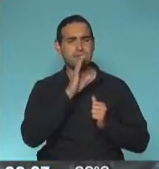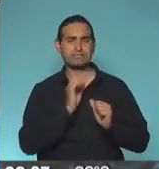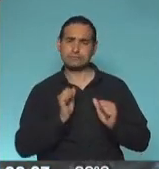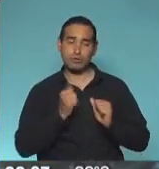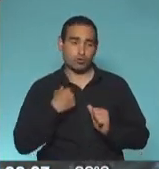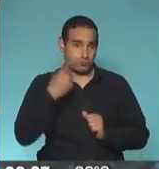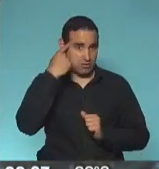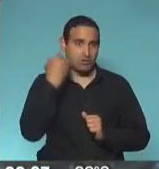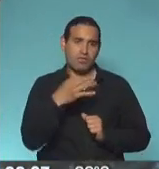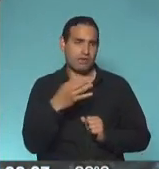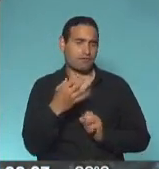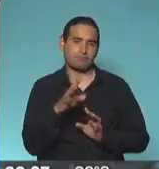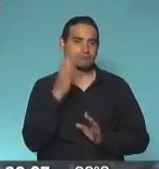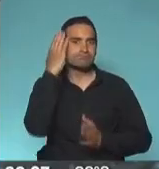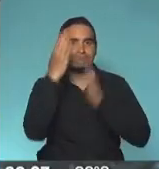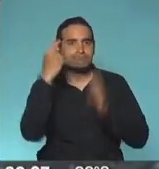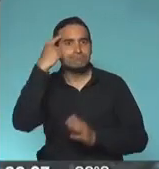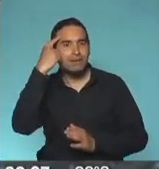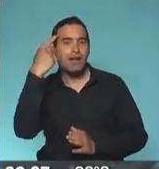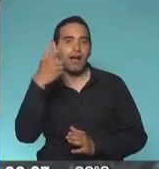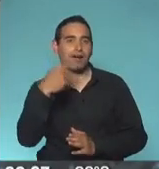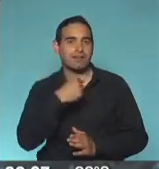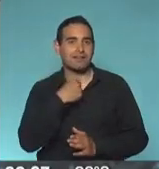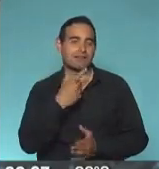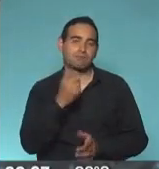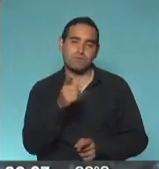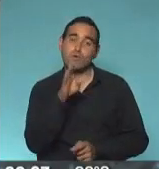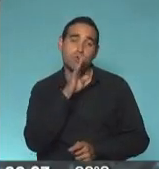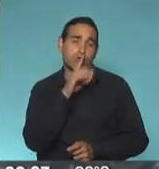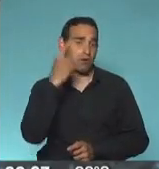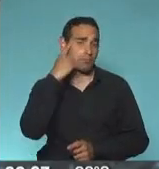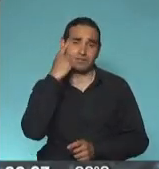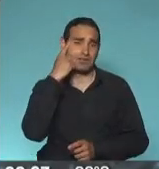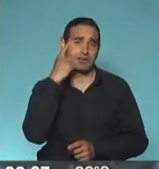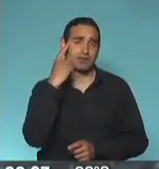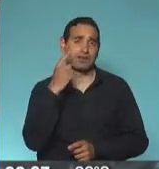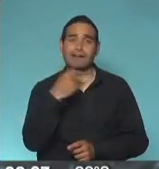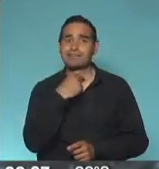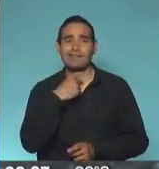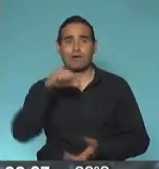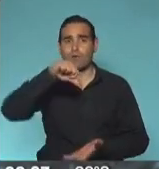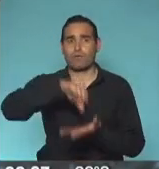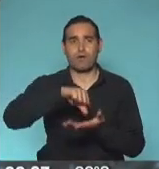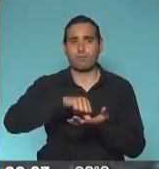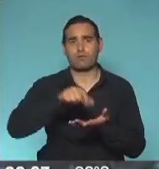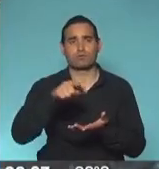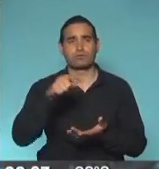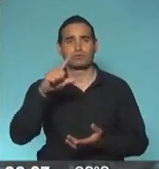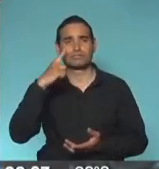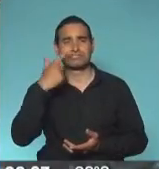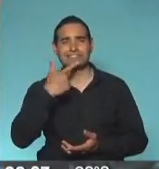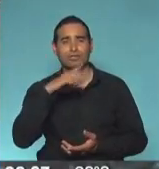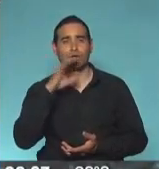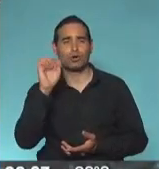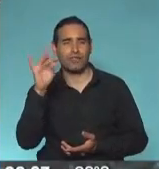opinión personal, abandonar su sueño maximalista, como por ejemplo también pienso que Israel tiene que abandonar su sueño maximalista de tener un Estado tanto en Cisjordania como en